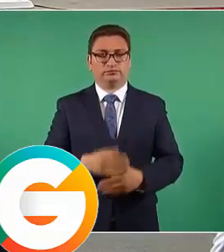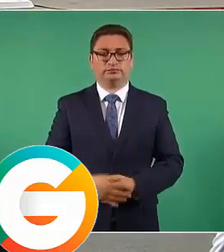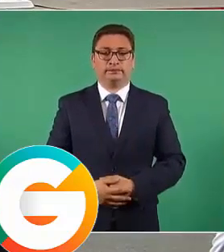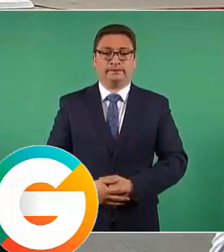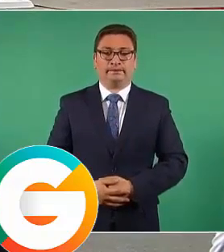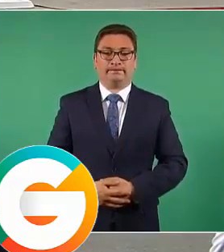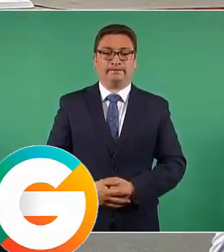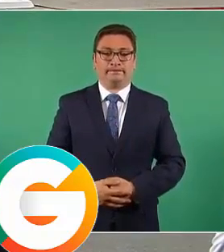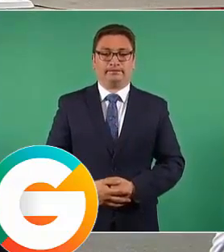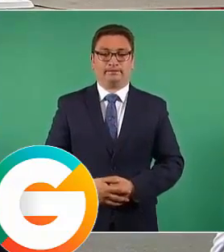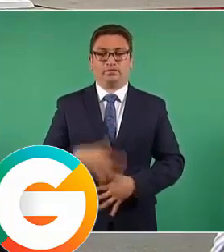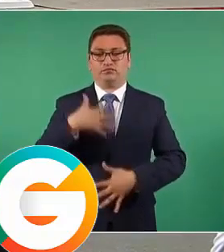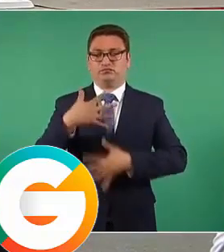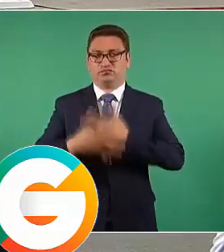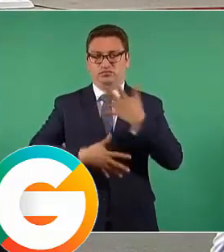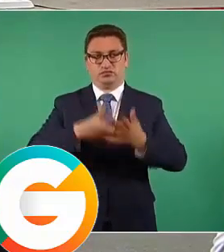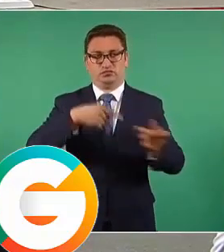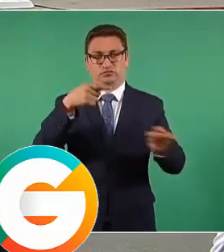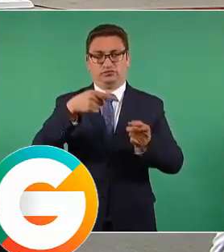que es también violencia,